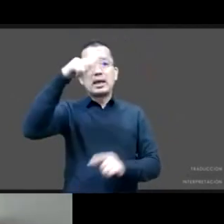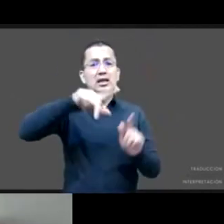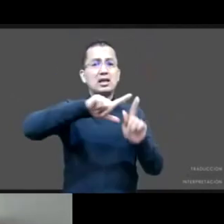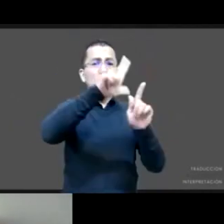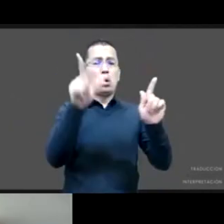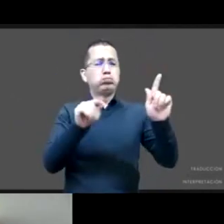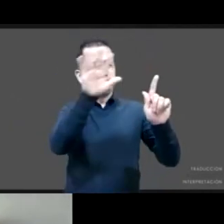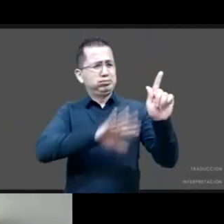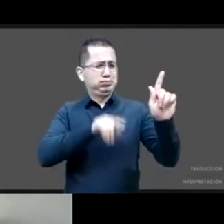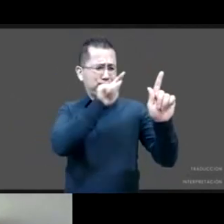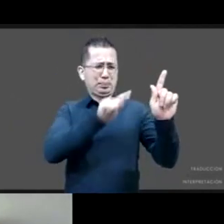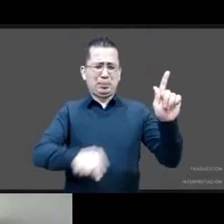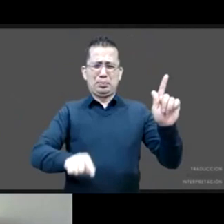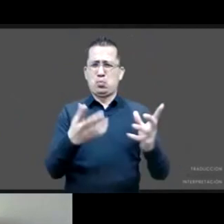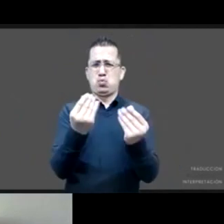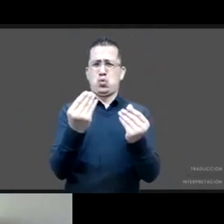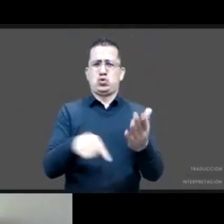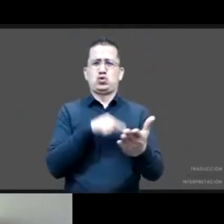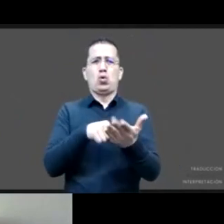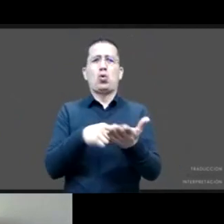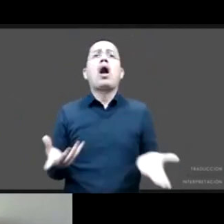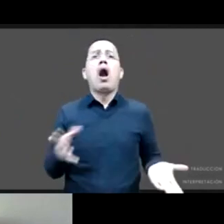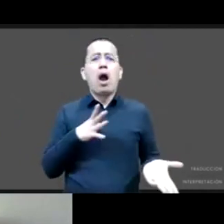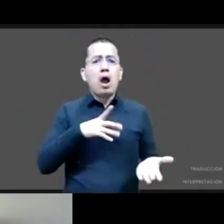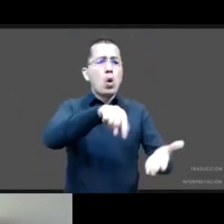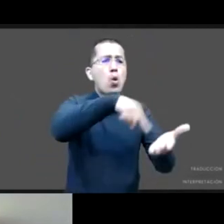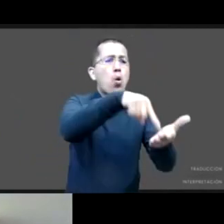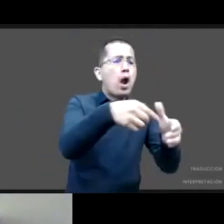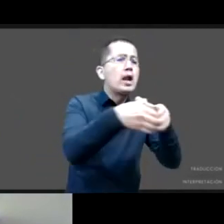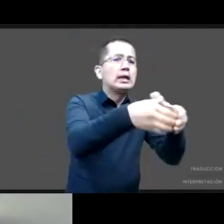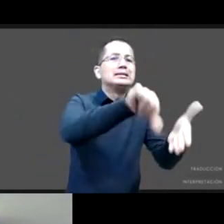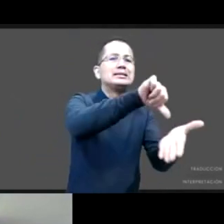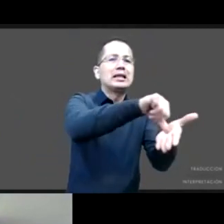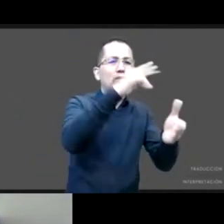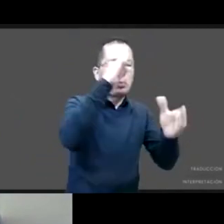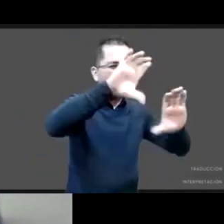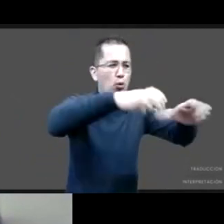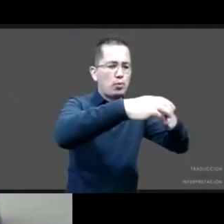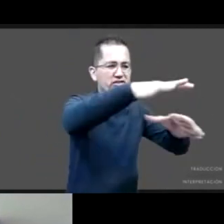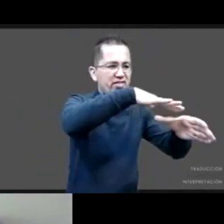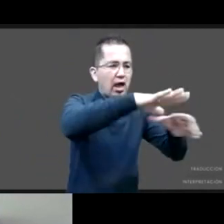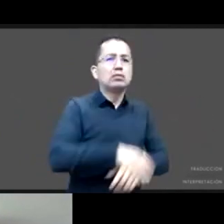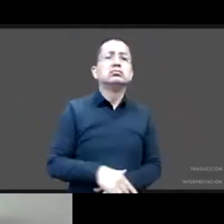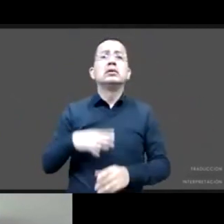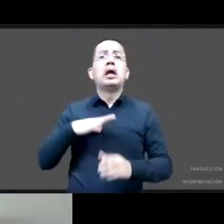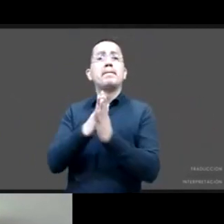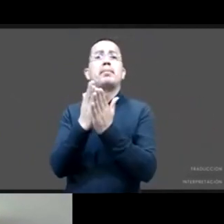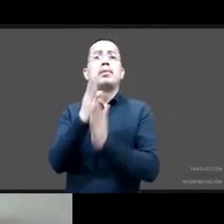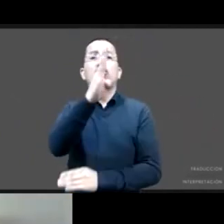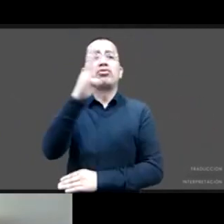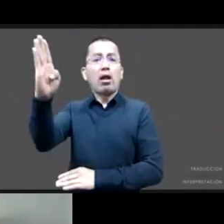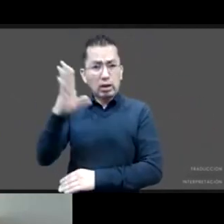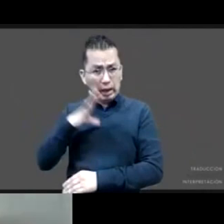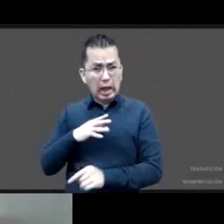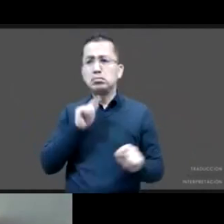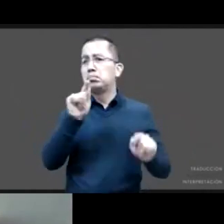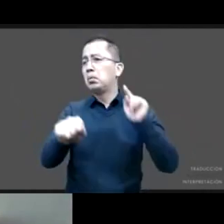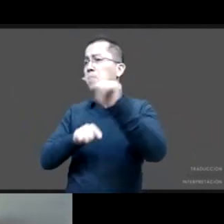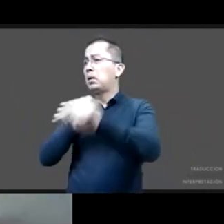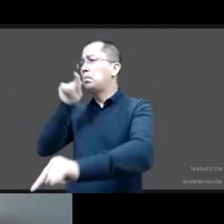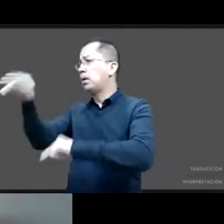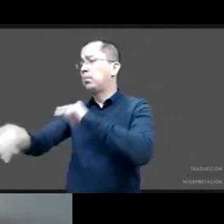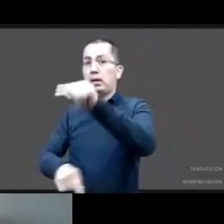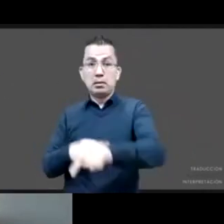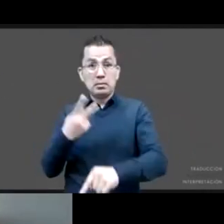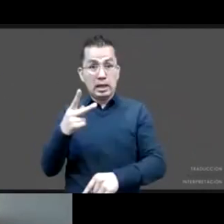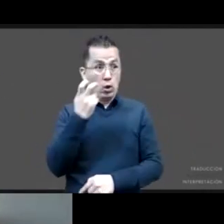construidos tenemos muchas bibliotecas en los barrios construidas pero que desgraciadamente no son espacios para los adolescentes las